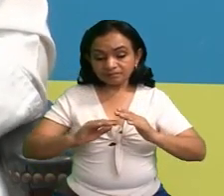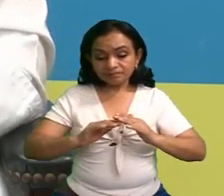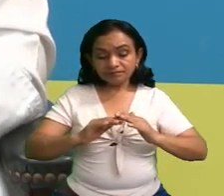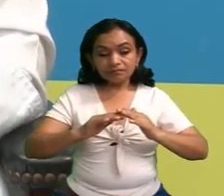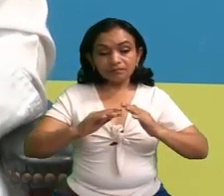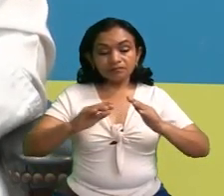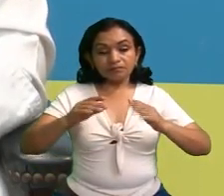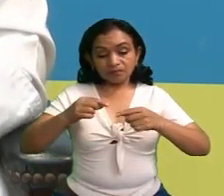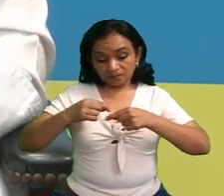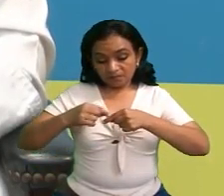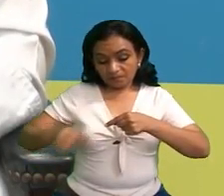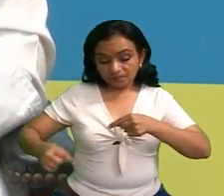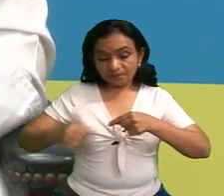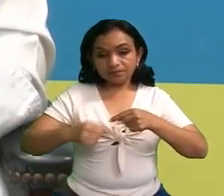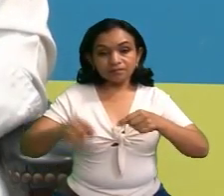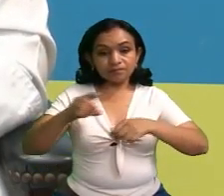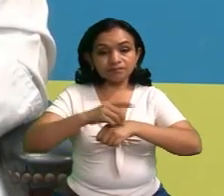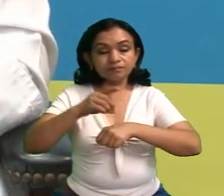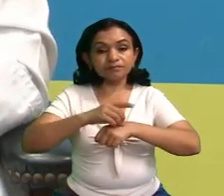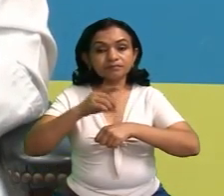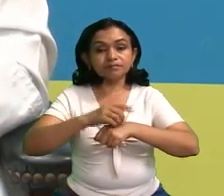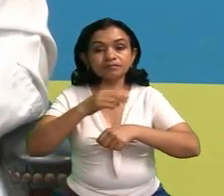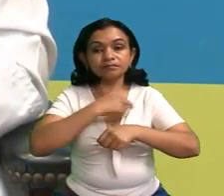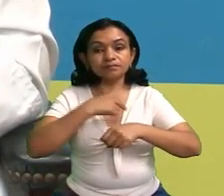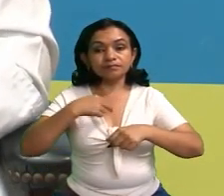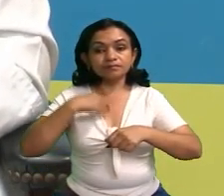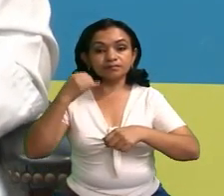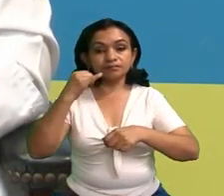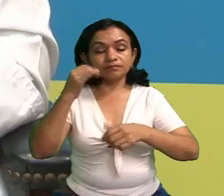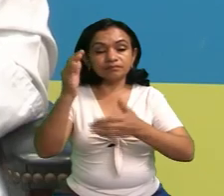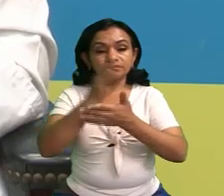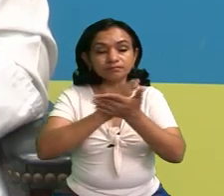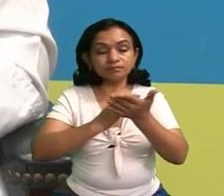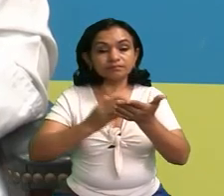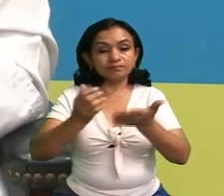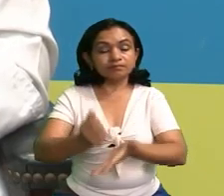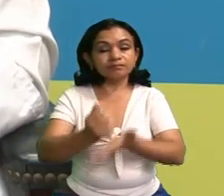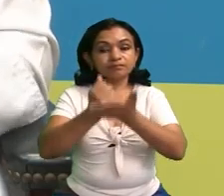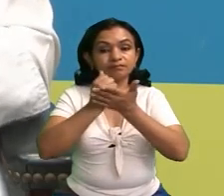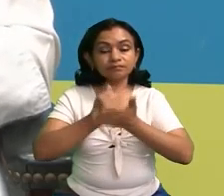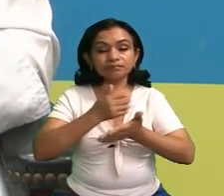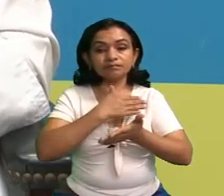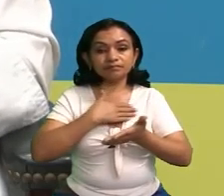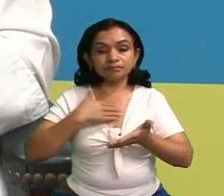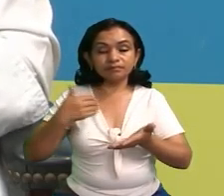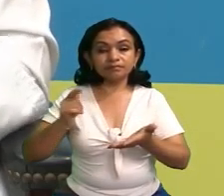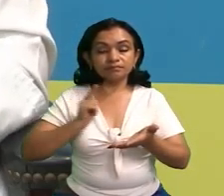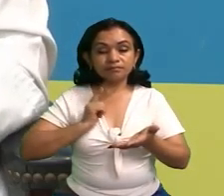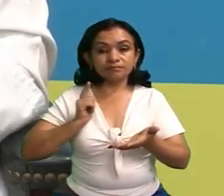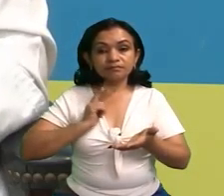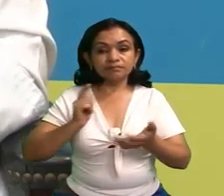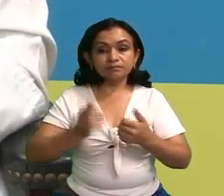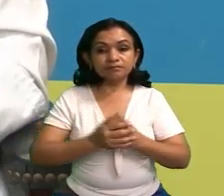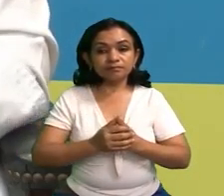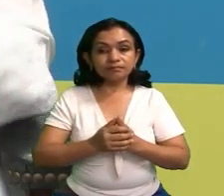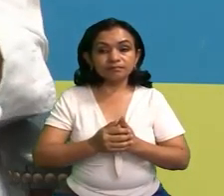sí, sí es una consulta que nos da. Y sí tenemos ciertas cremas que nos ayudan a mejorar, que esto sí